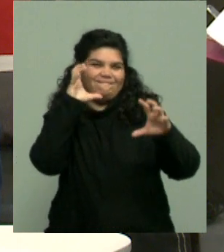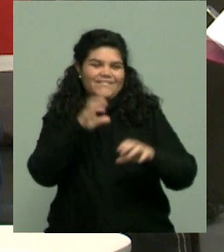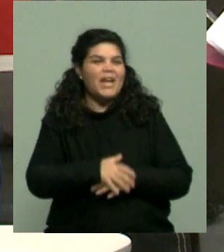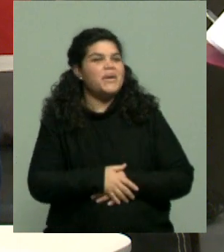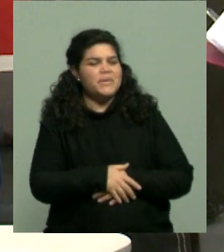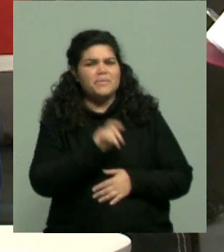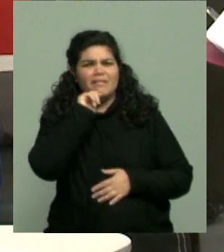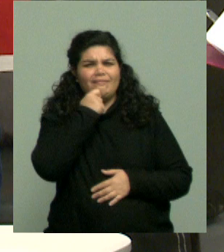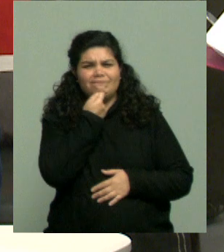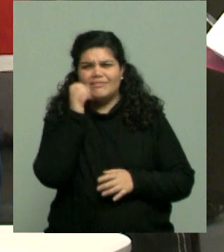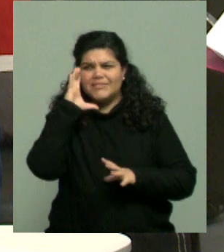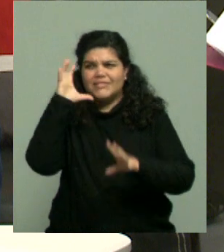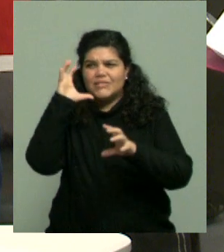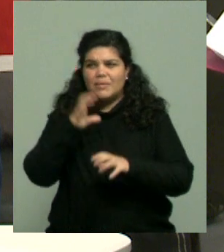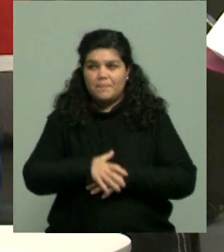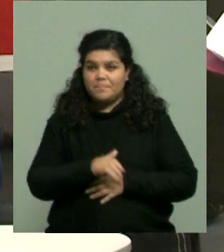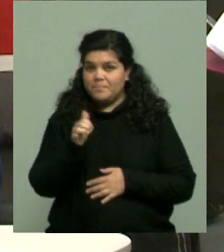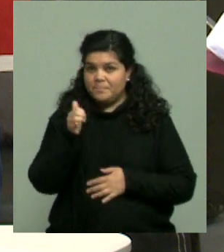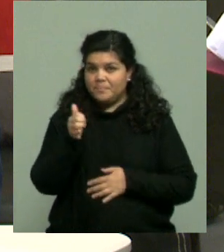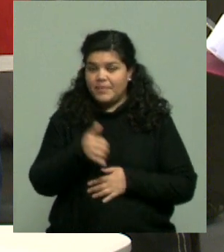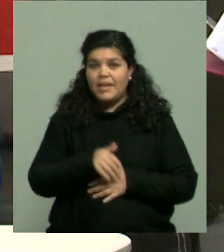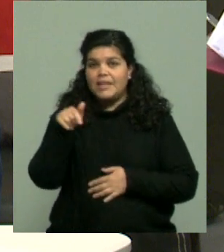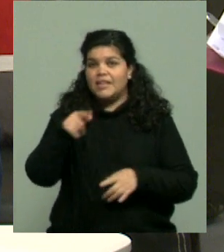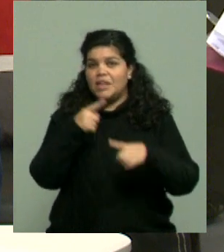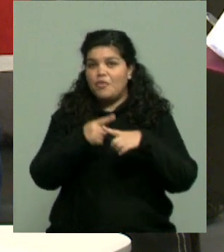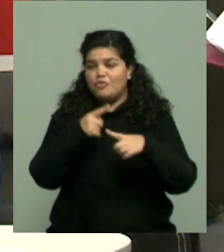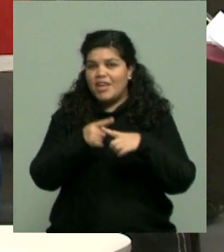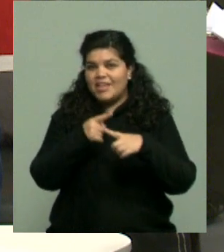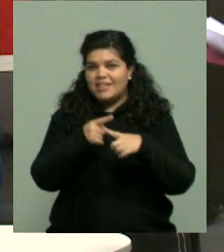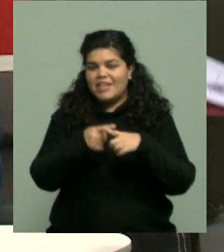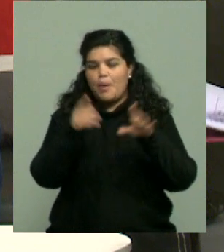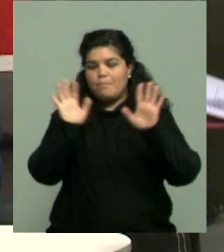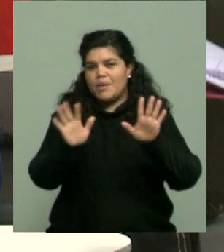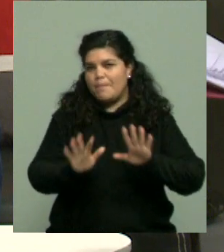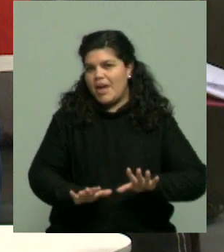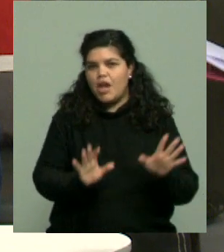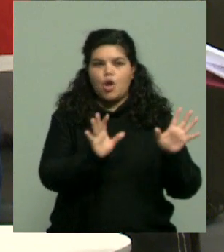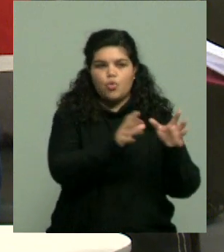Un lindo recuerdo. Un hermoso recuerdo. Fue un festival organizado por distintas bandas